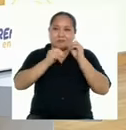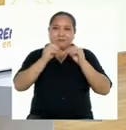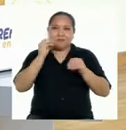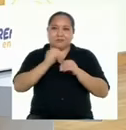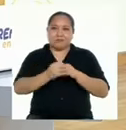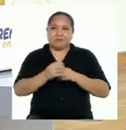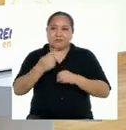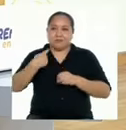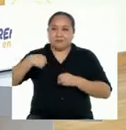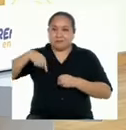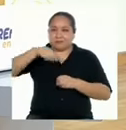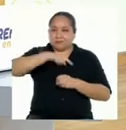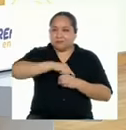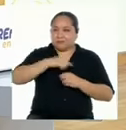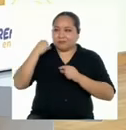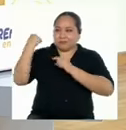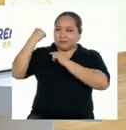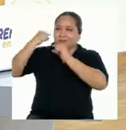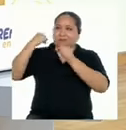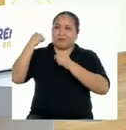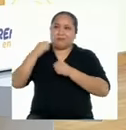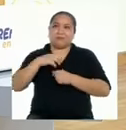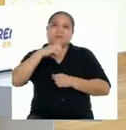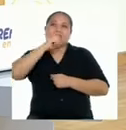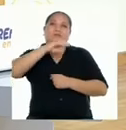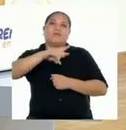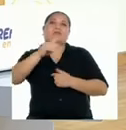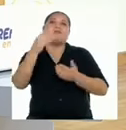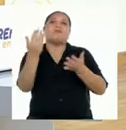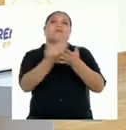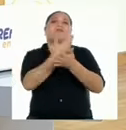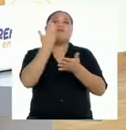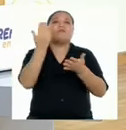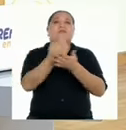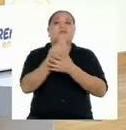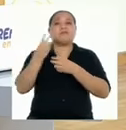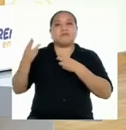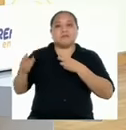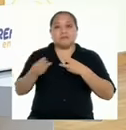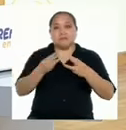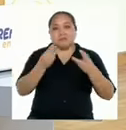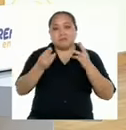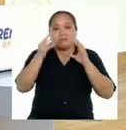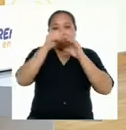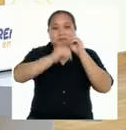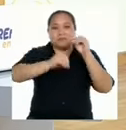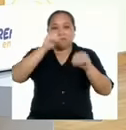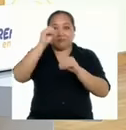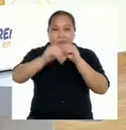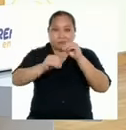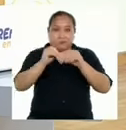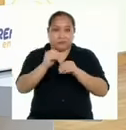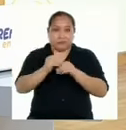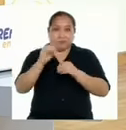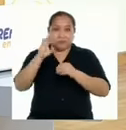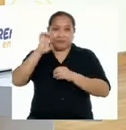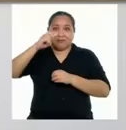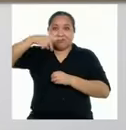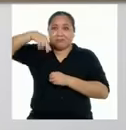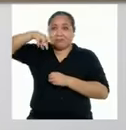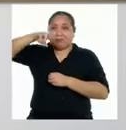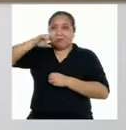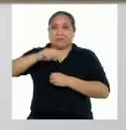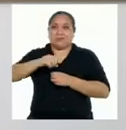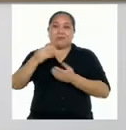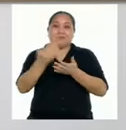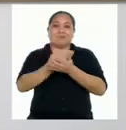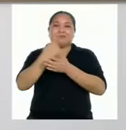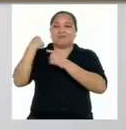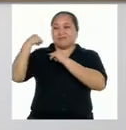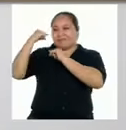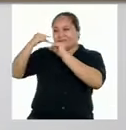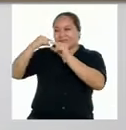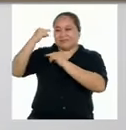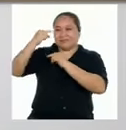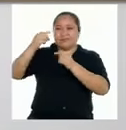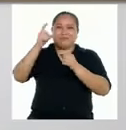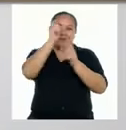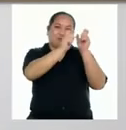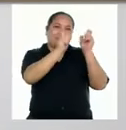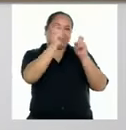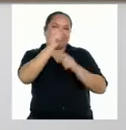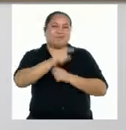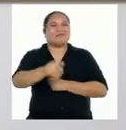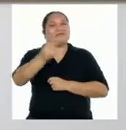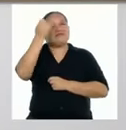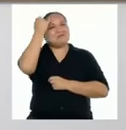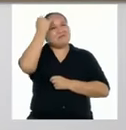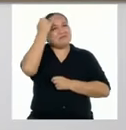generación? Como diciendo, una nueva manera de generar energía para una nueva generación de personas. Muy creativa,